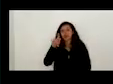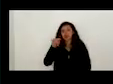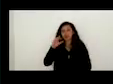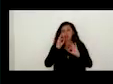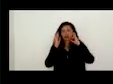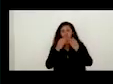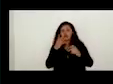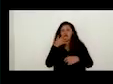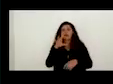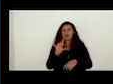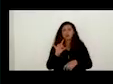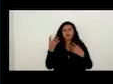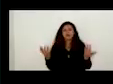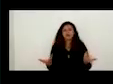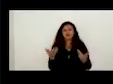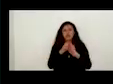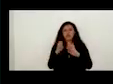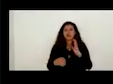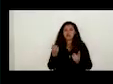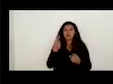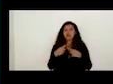algunos ejemplos?